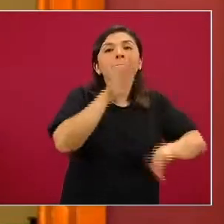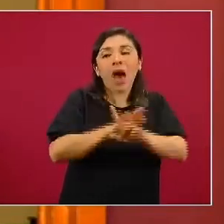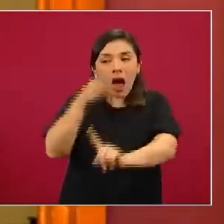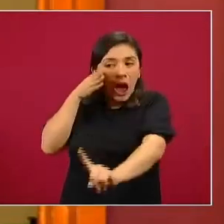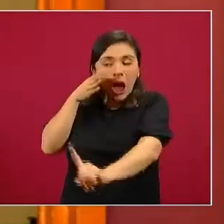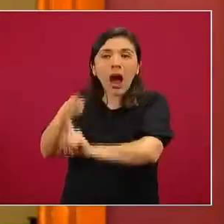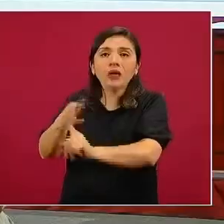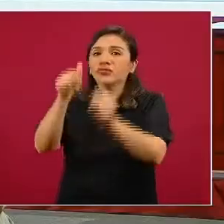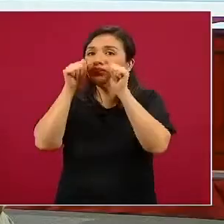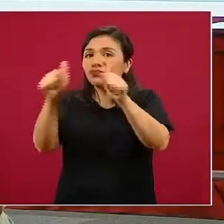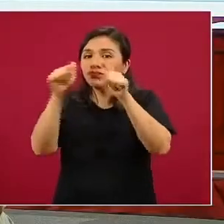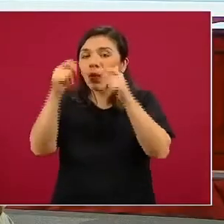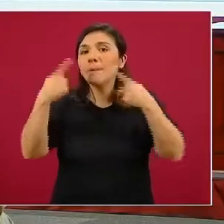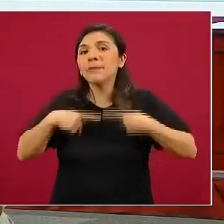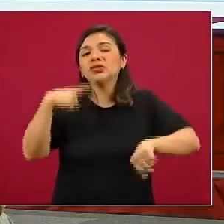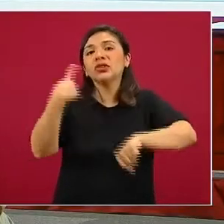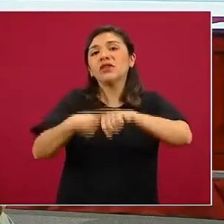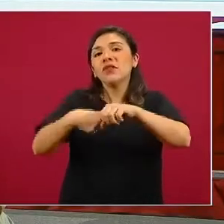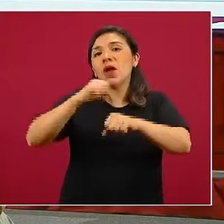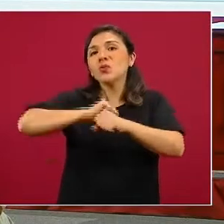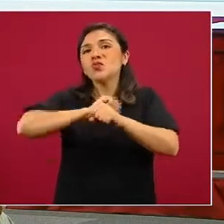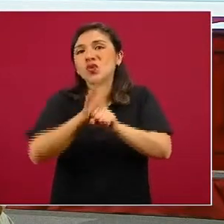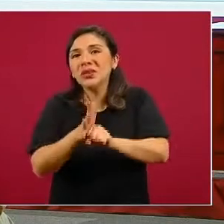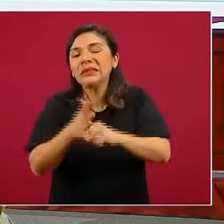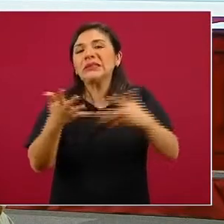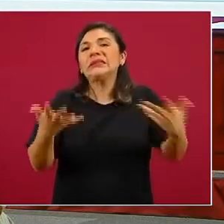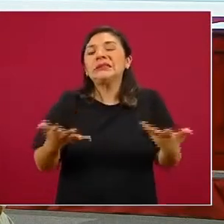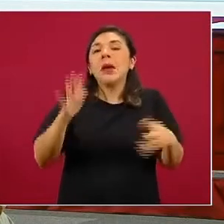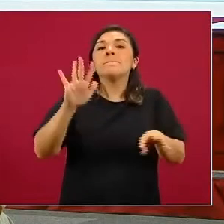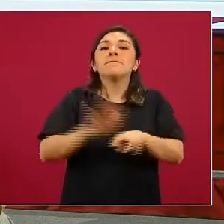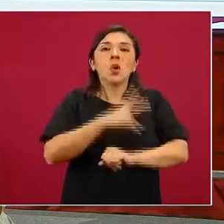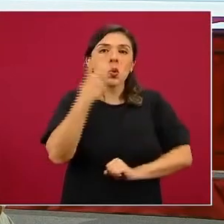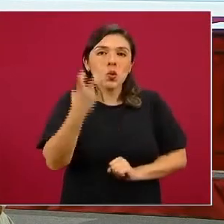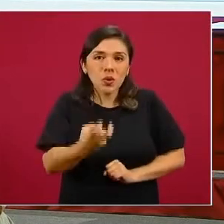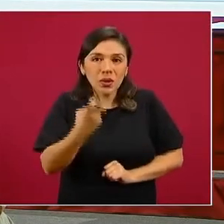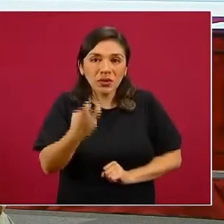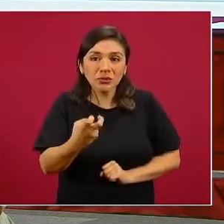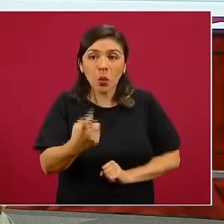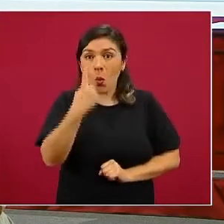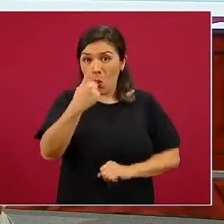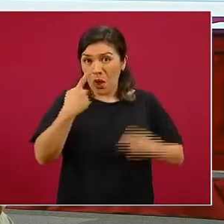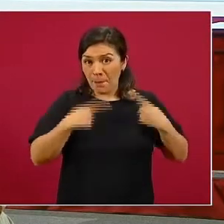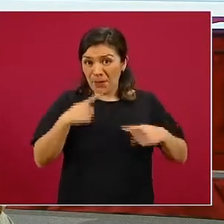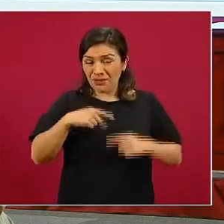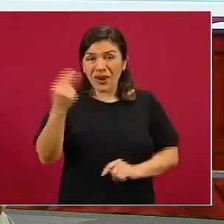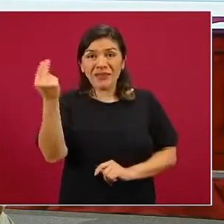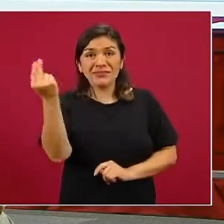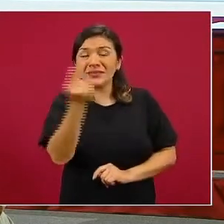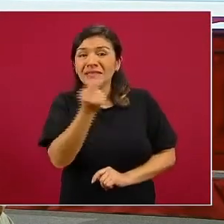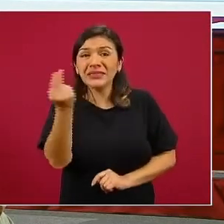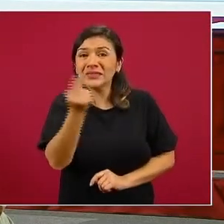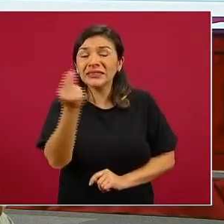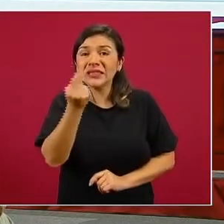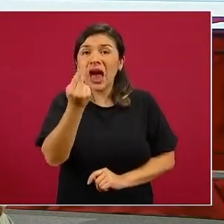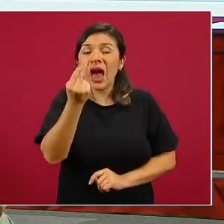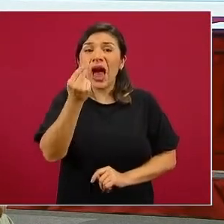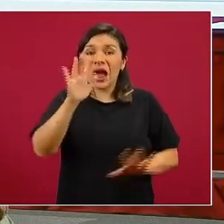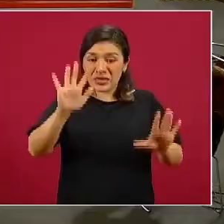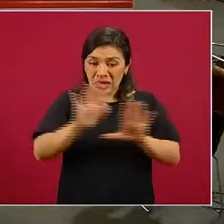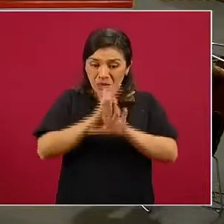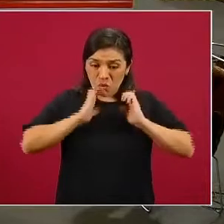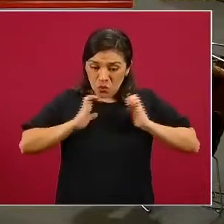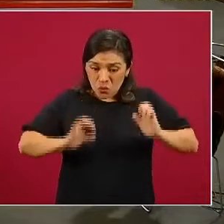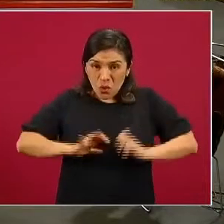a atender a los pacientes con COVID. Por lo tanto, pues un paciente que ocupa un